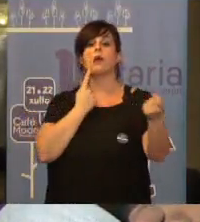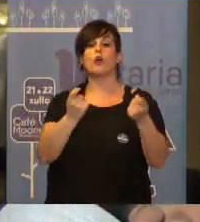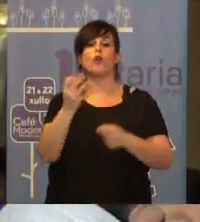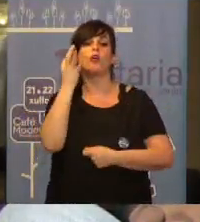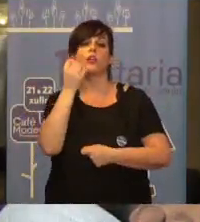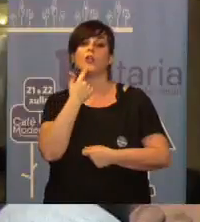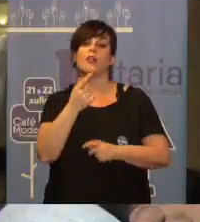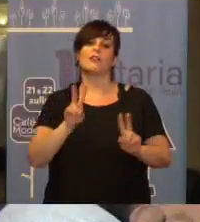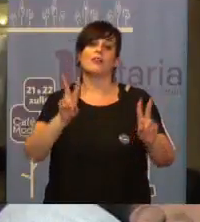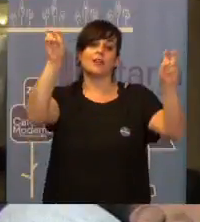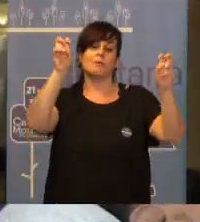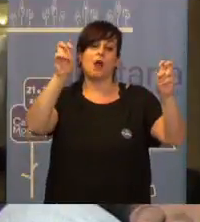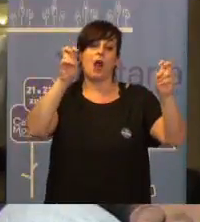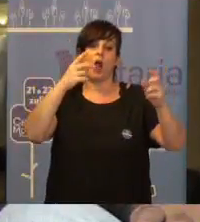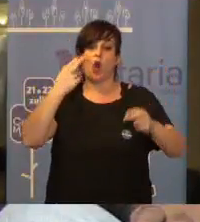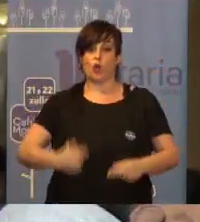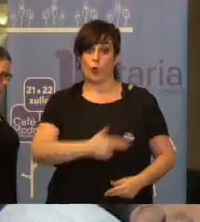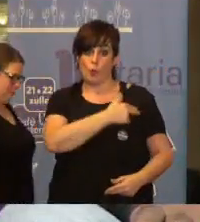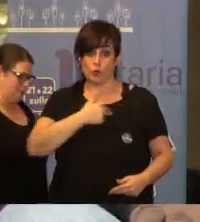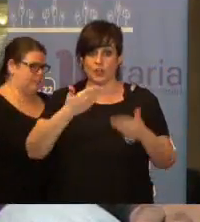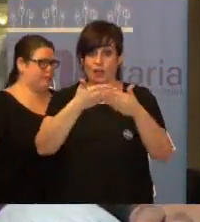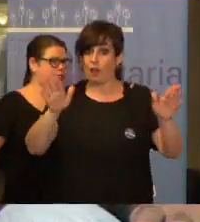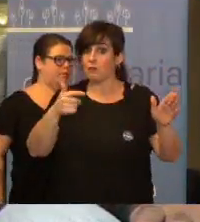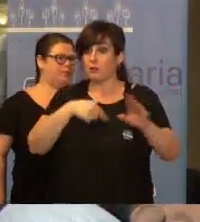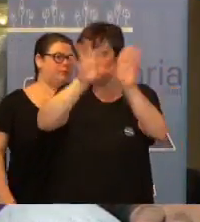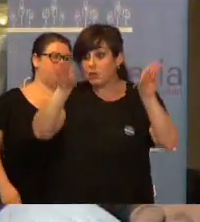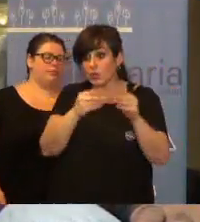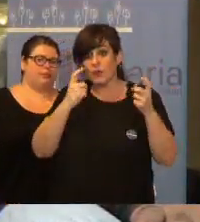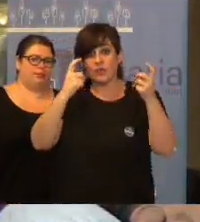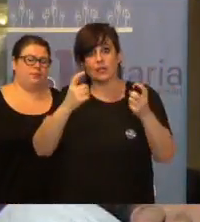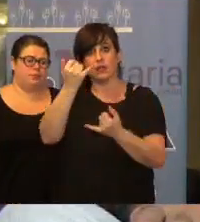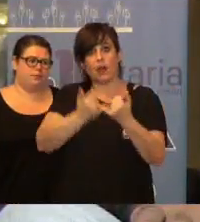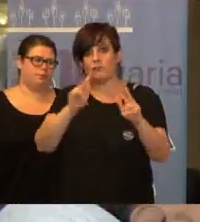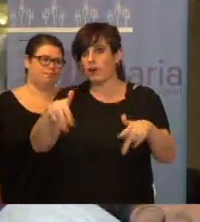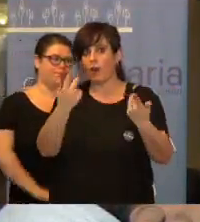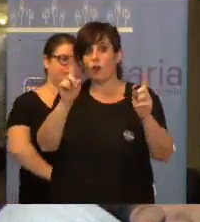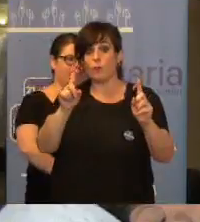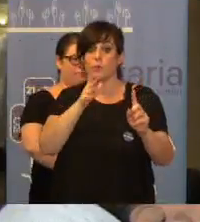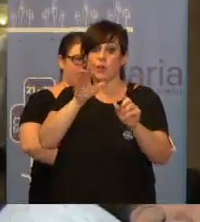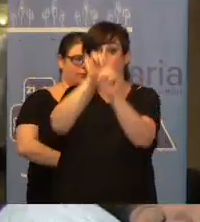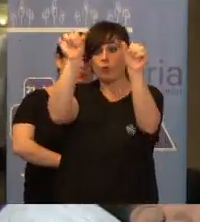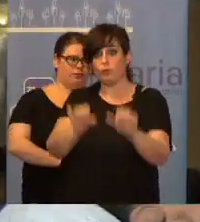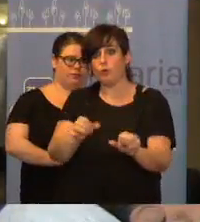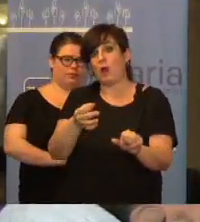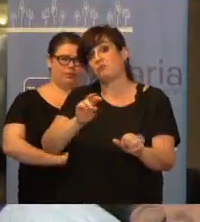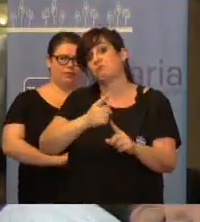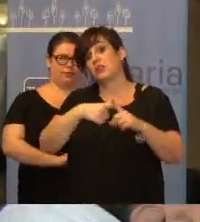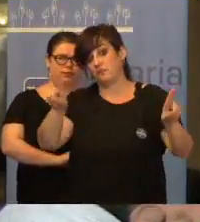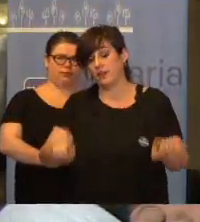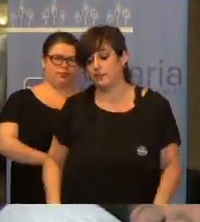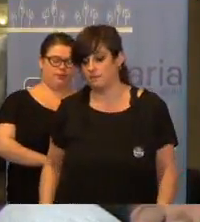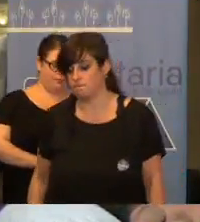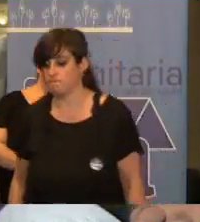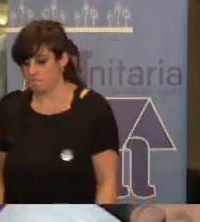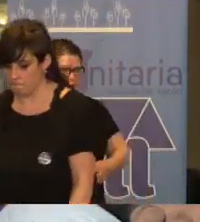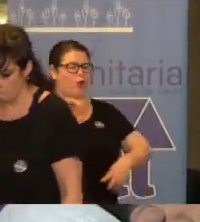Compostela Aberta, eu intentei na subir as miñas redes e o formato non mo permitía, porque era un formato de carta, non? Entón, a